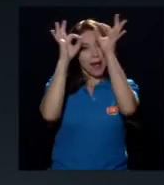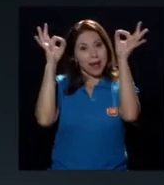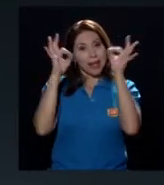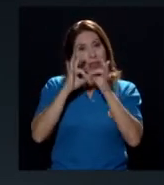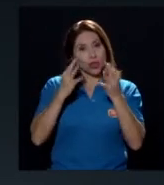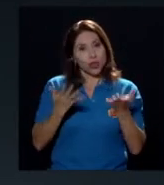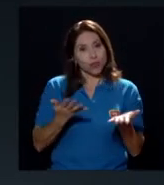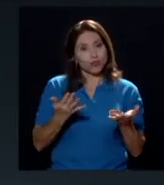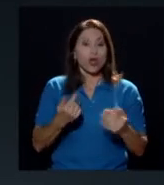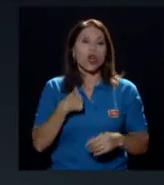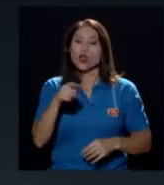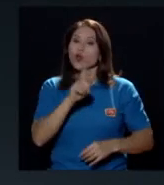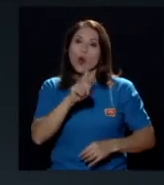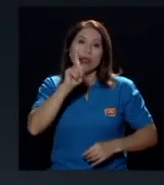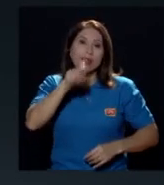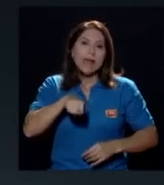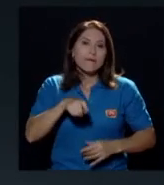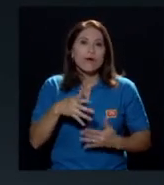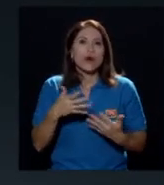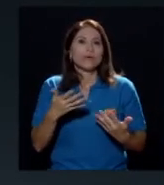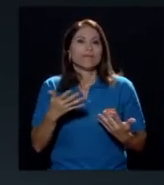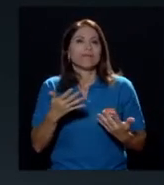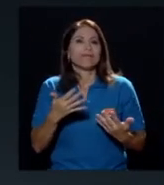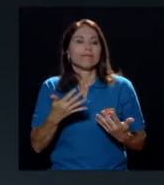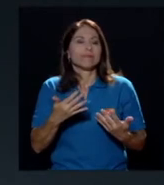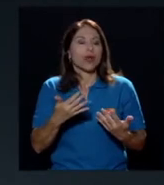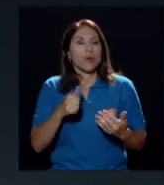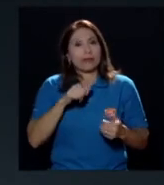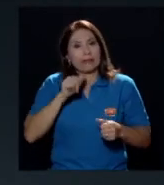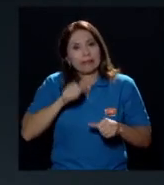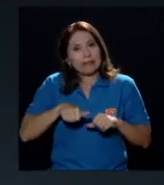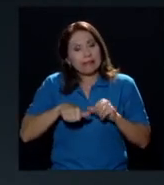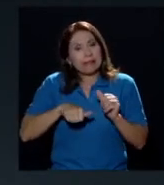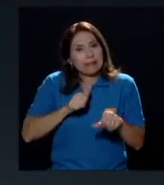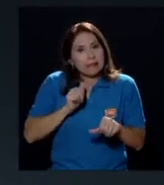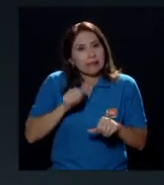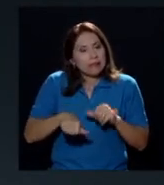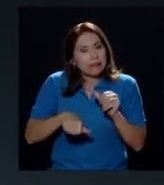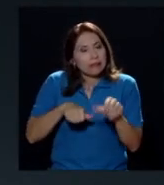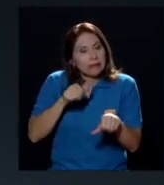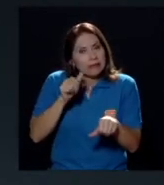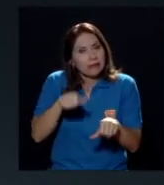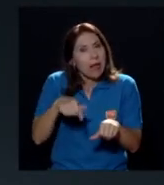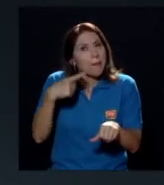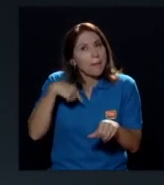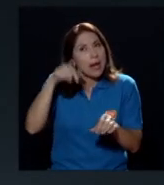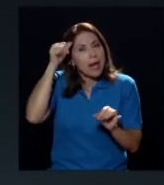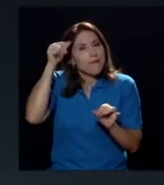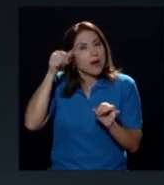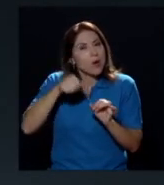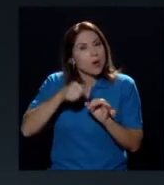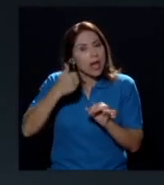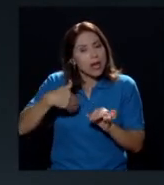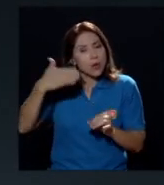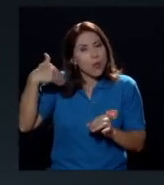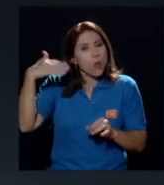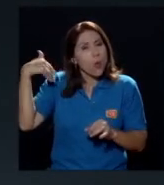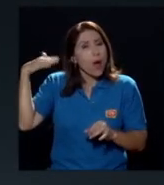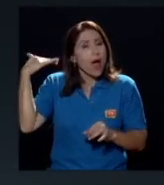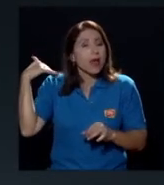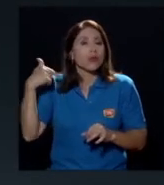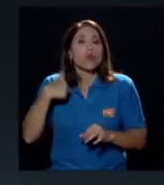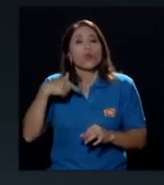no tengo que hacer un esfuerzo demasiado lejano en memoria para recordar cuánto tardaba